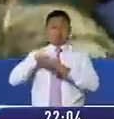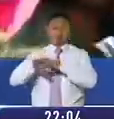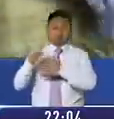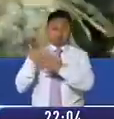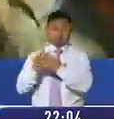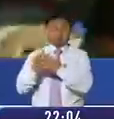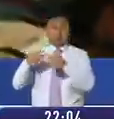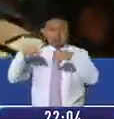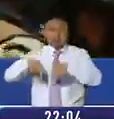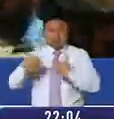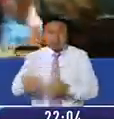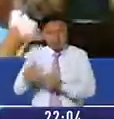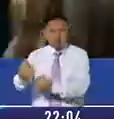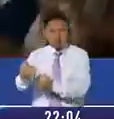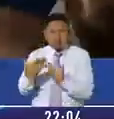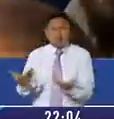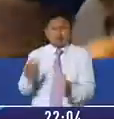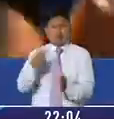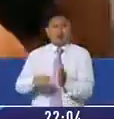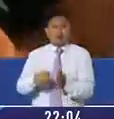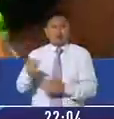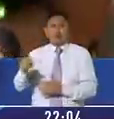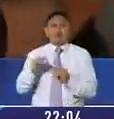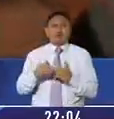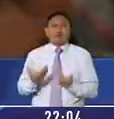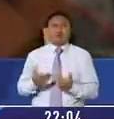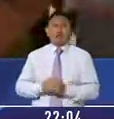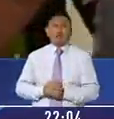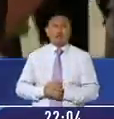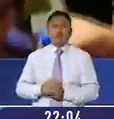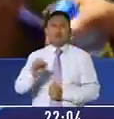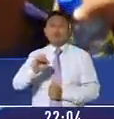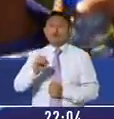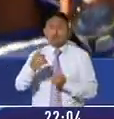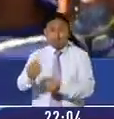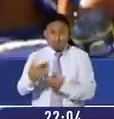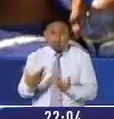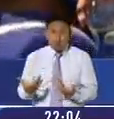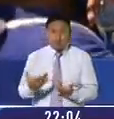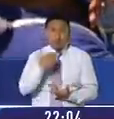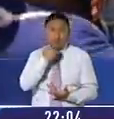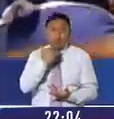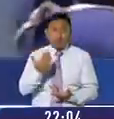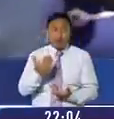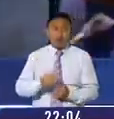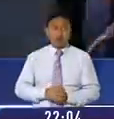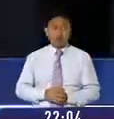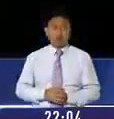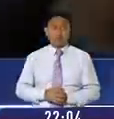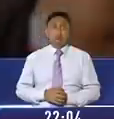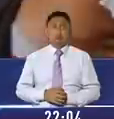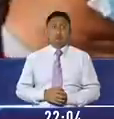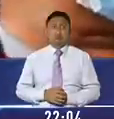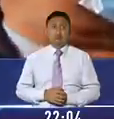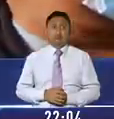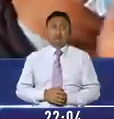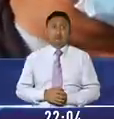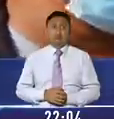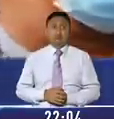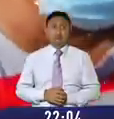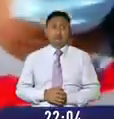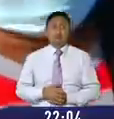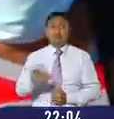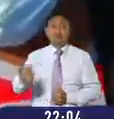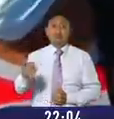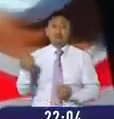tener información sobre ellos o que alguien les proporcione una versión oficial. Mi hijo también está herido y está ahí al